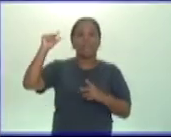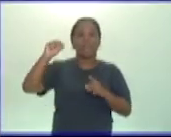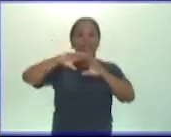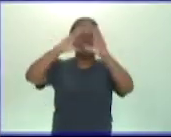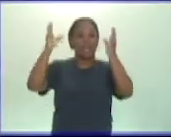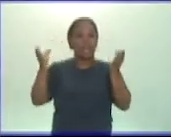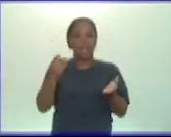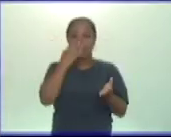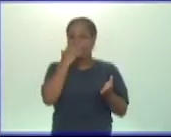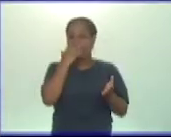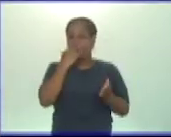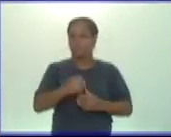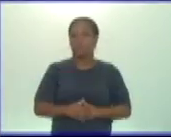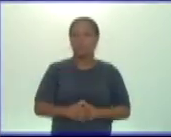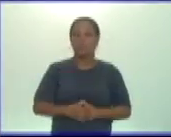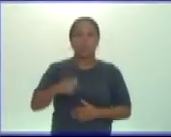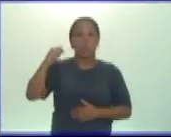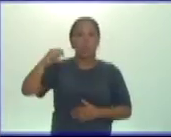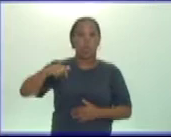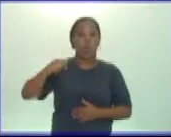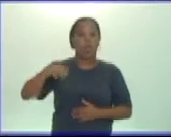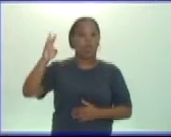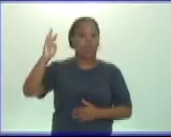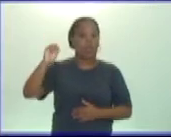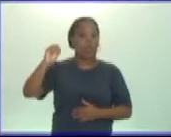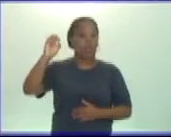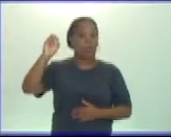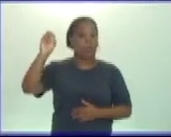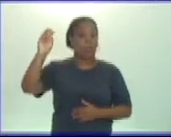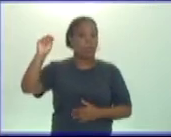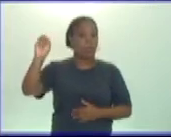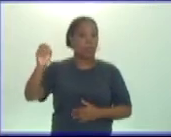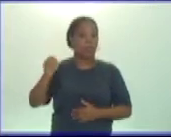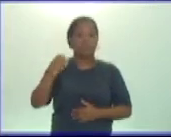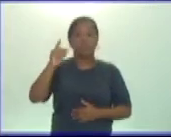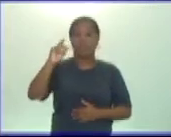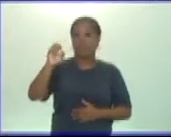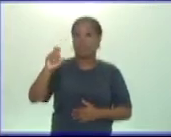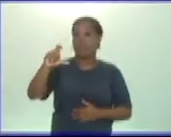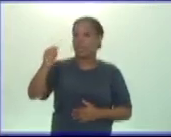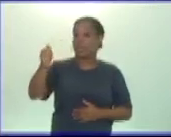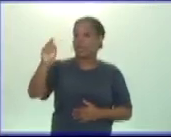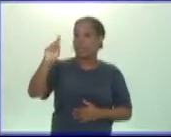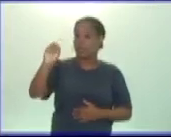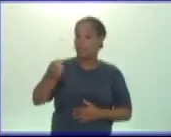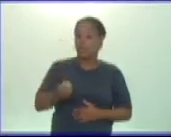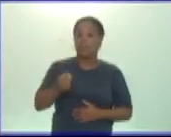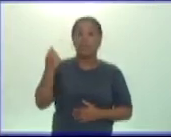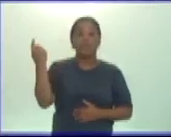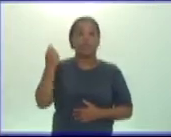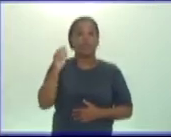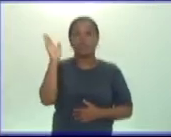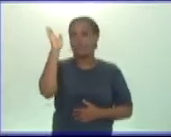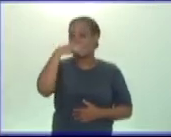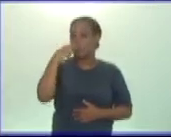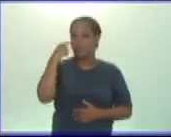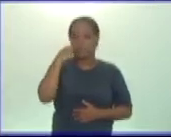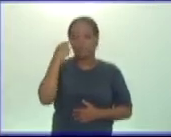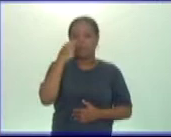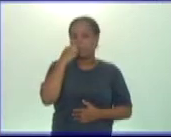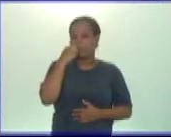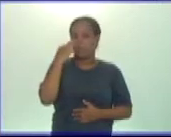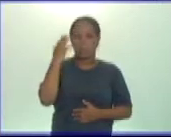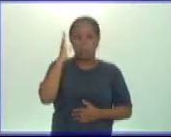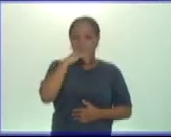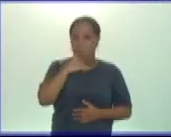embargo, hoy el monóxido de carbono es un gas incoloro, inodoro, insípido y sumamente tóxico, como ustedes pueden